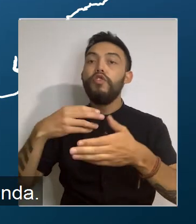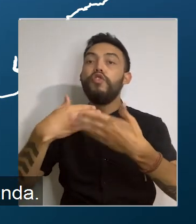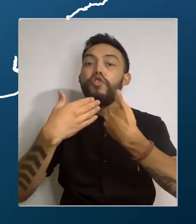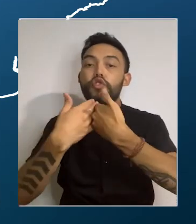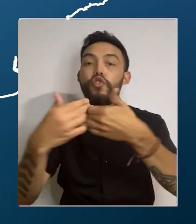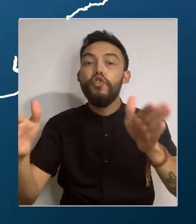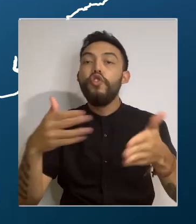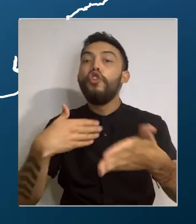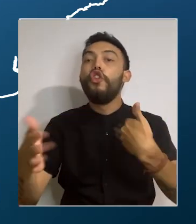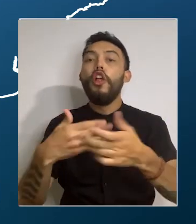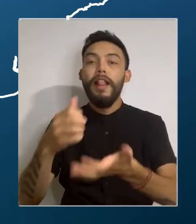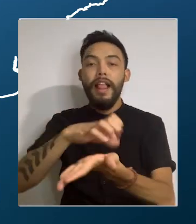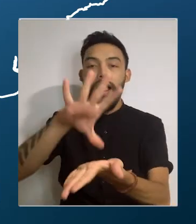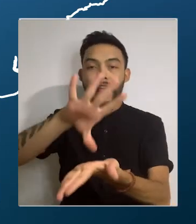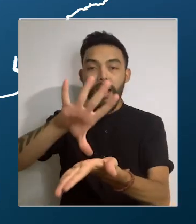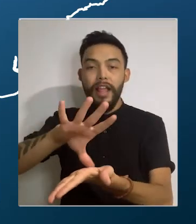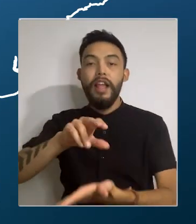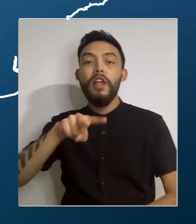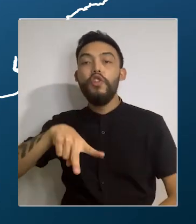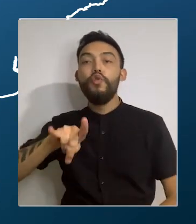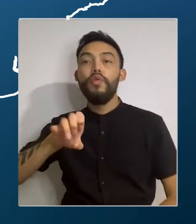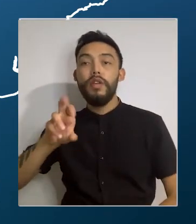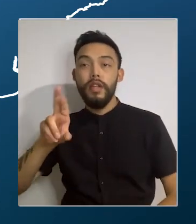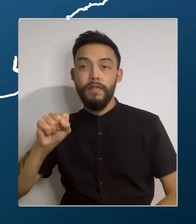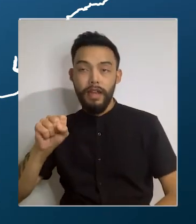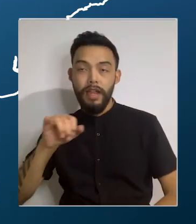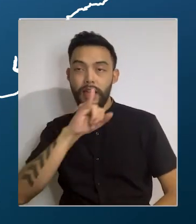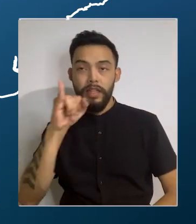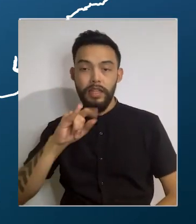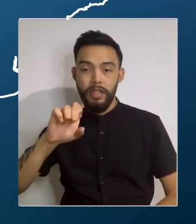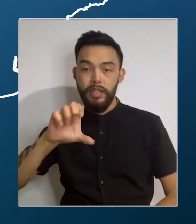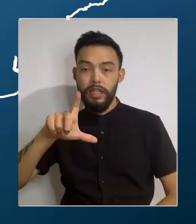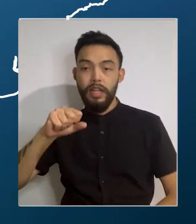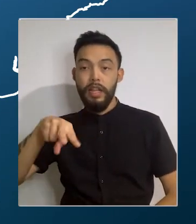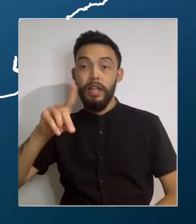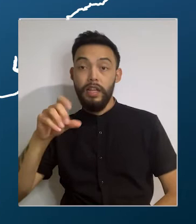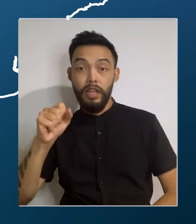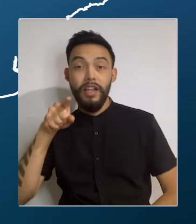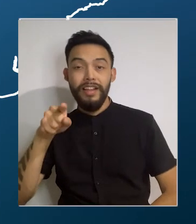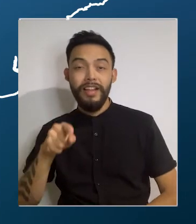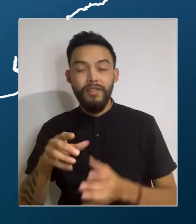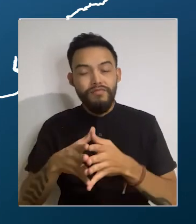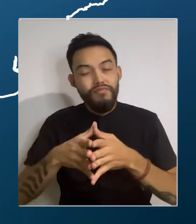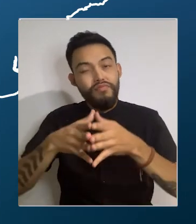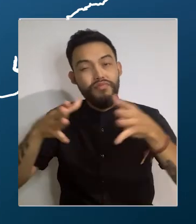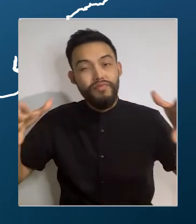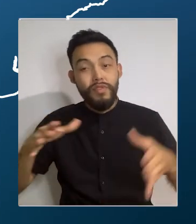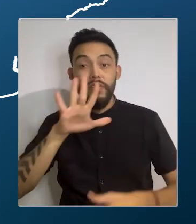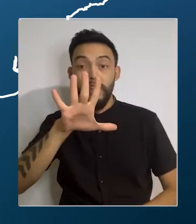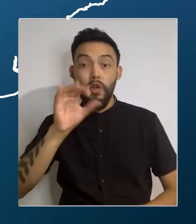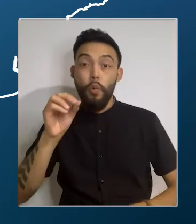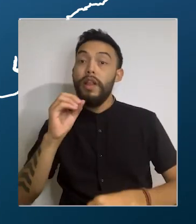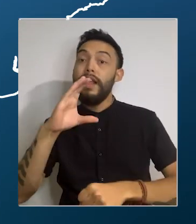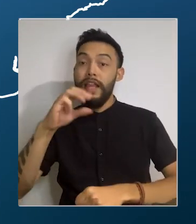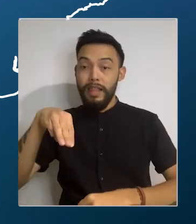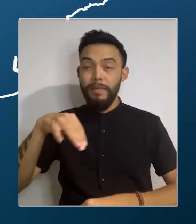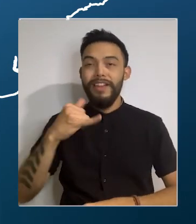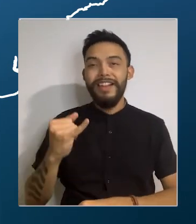Zelanda. En este periodo, el tiburón creció 50 centímetros y recorrió unos 8.200